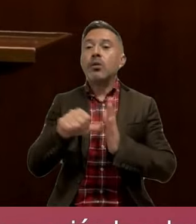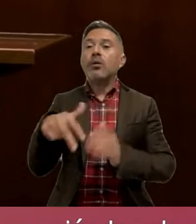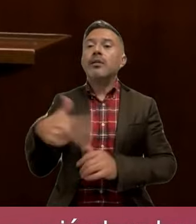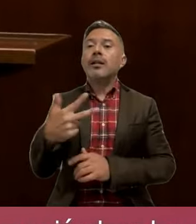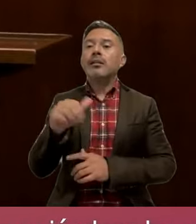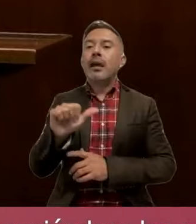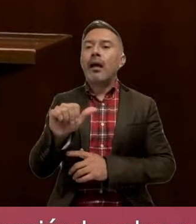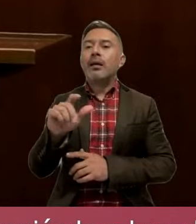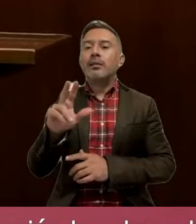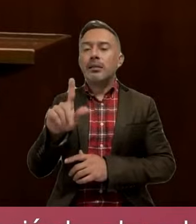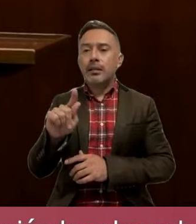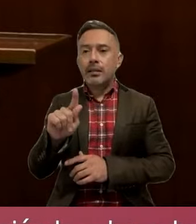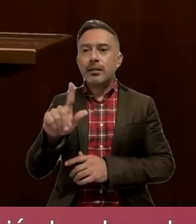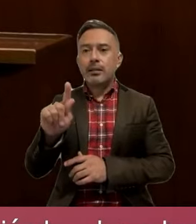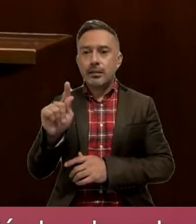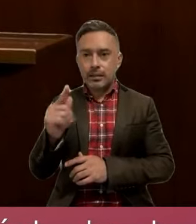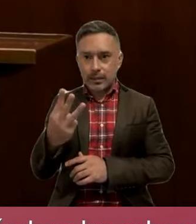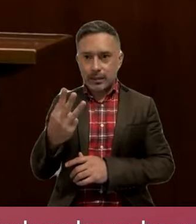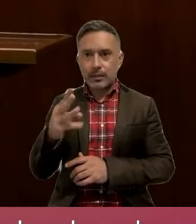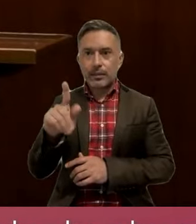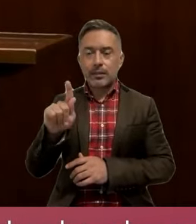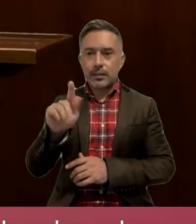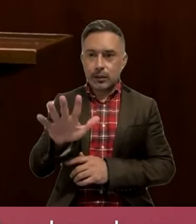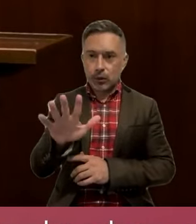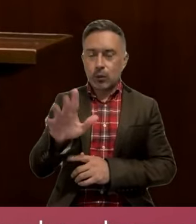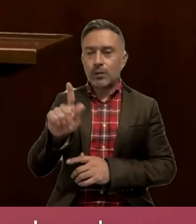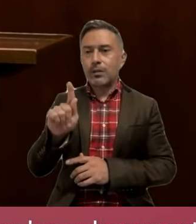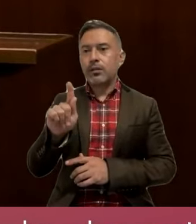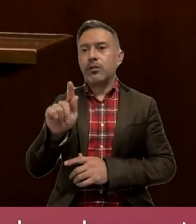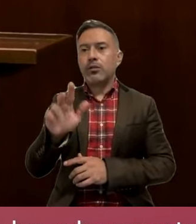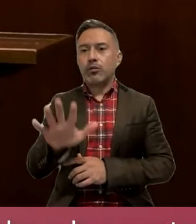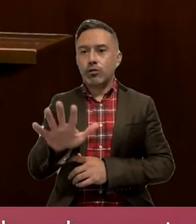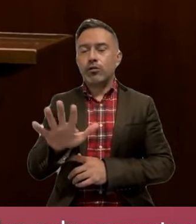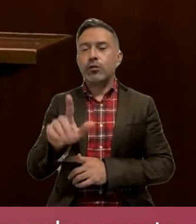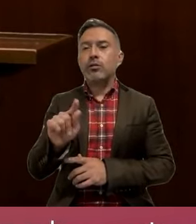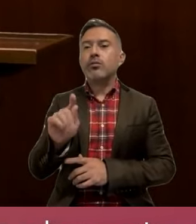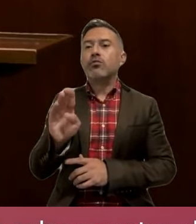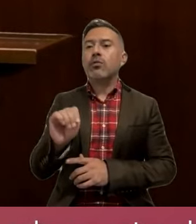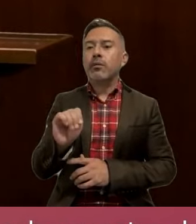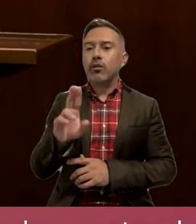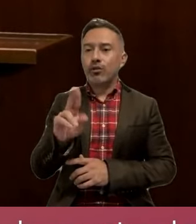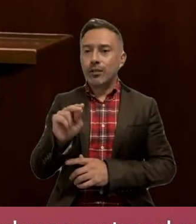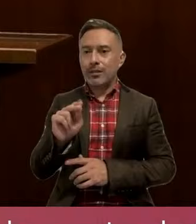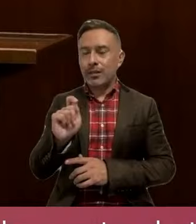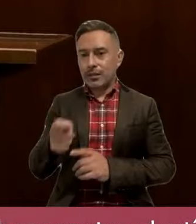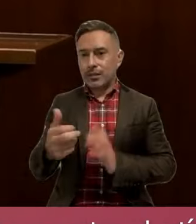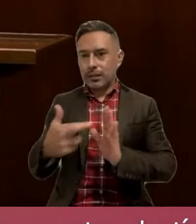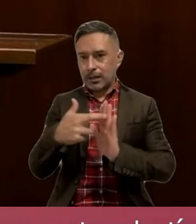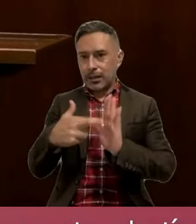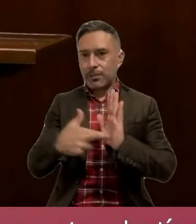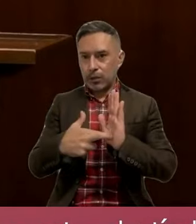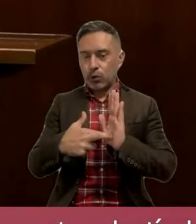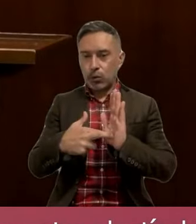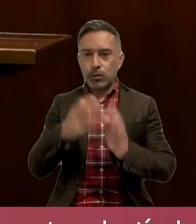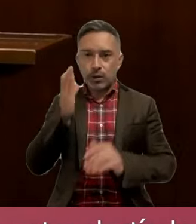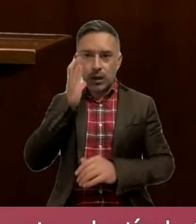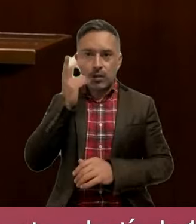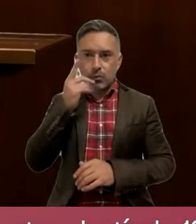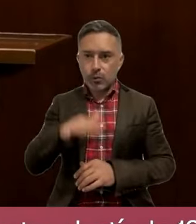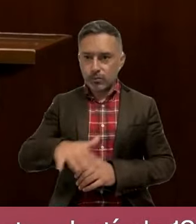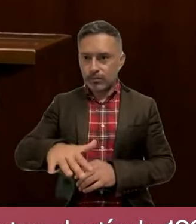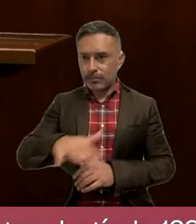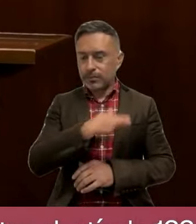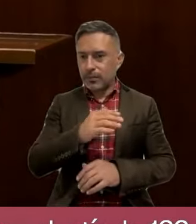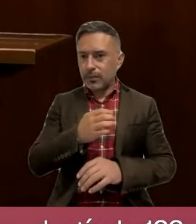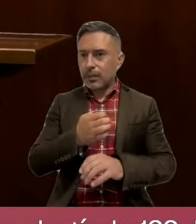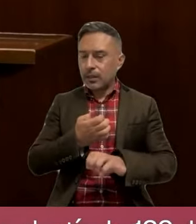70, 73, 75, 78, 79 y 80 del Reglamento del Poder Legislativo del Estado